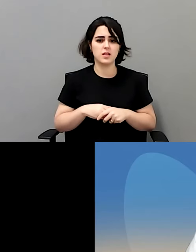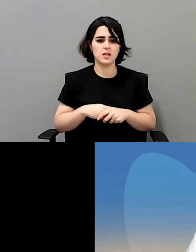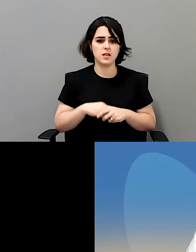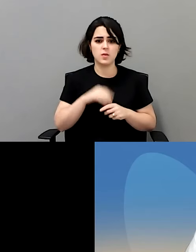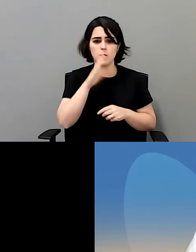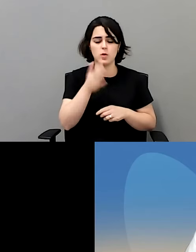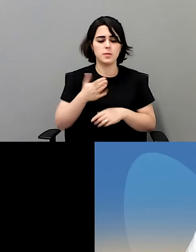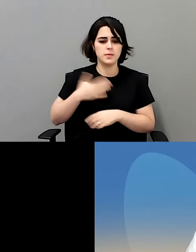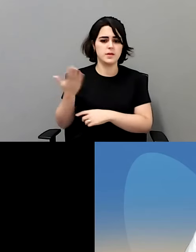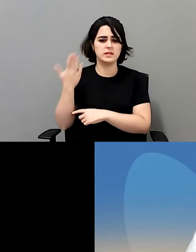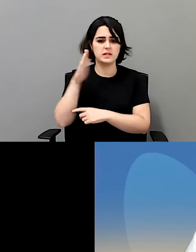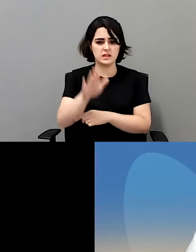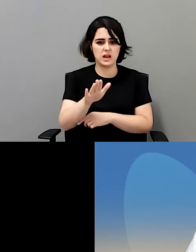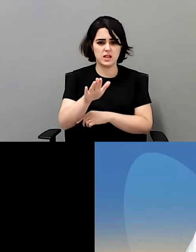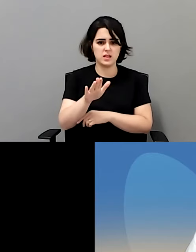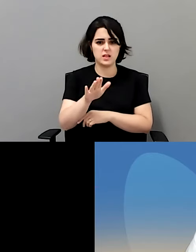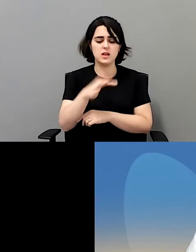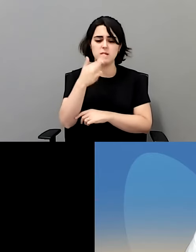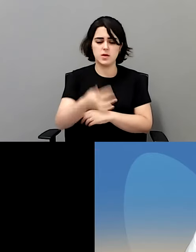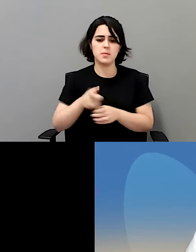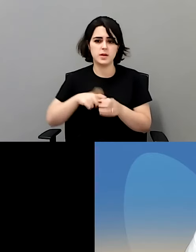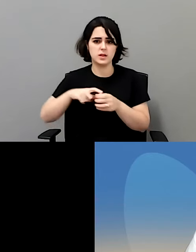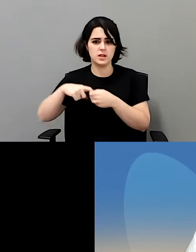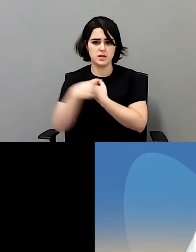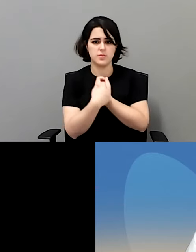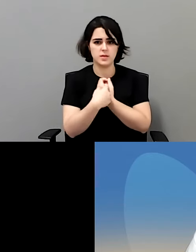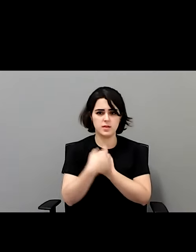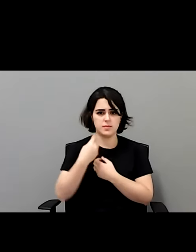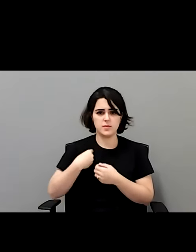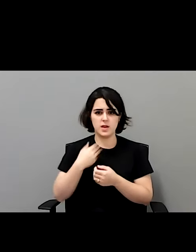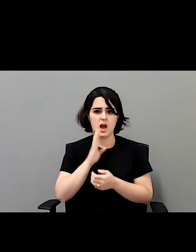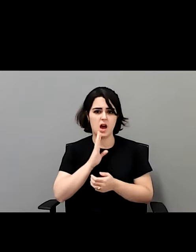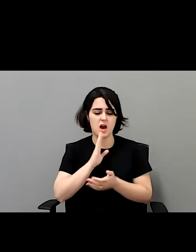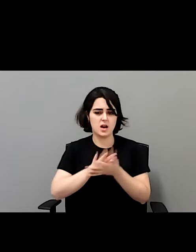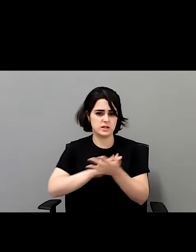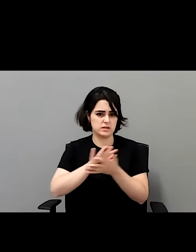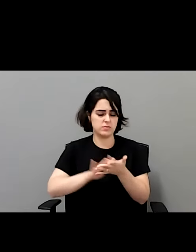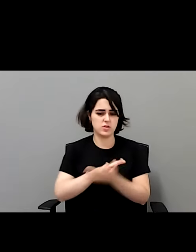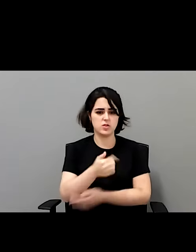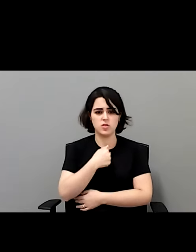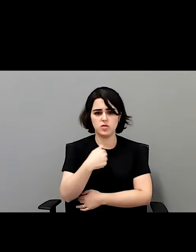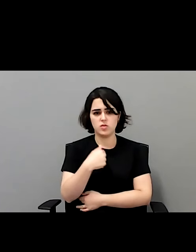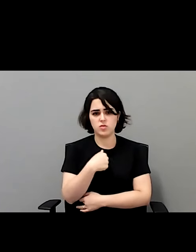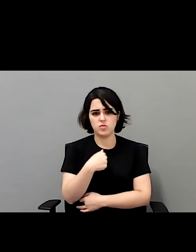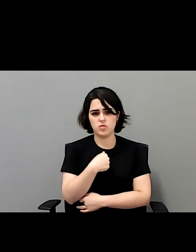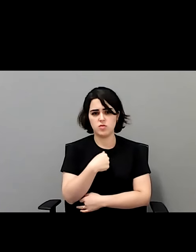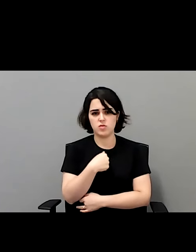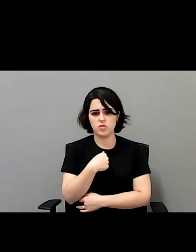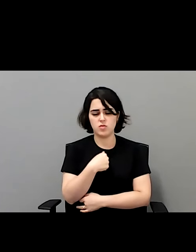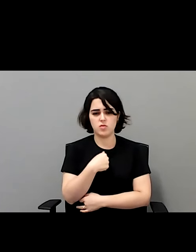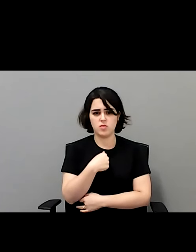presentación. Como bien acabas de comentar, yo también